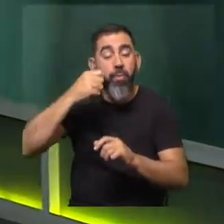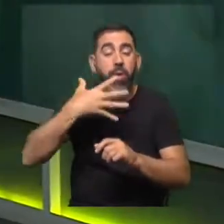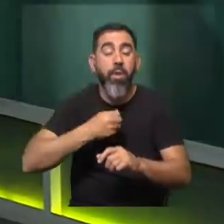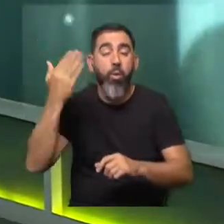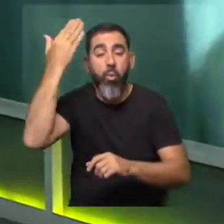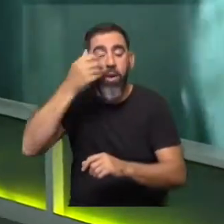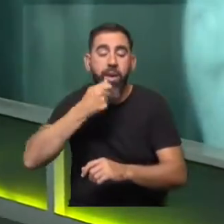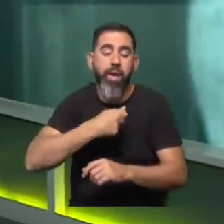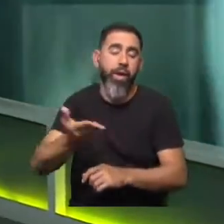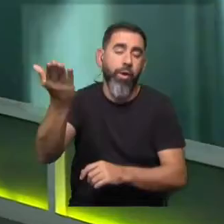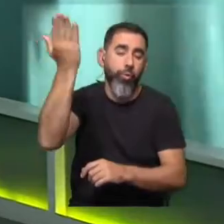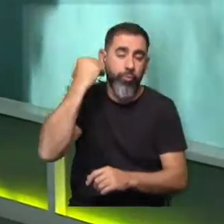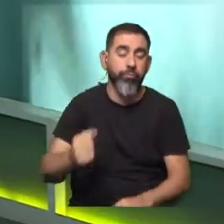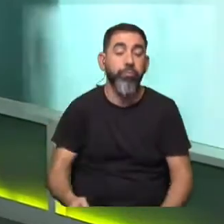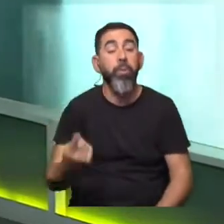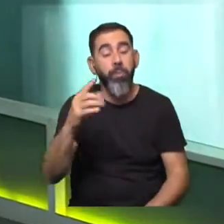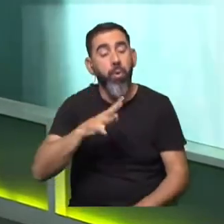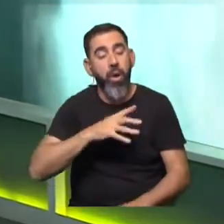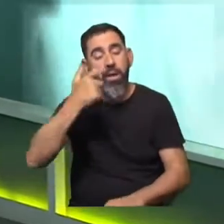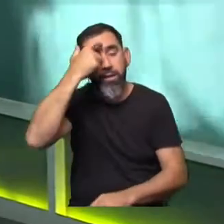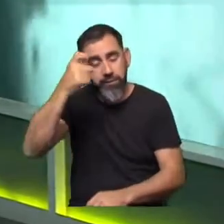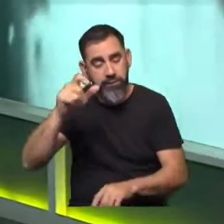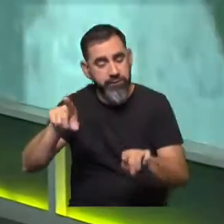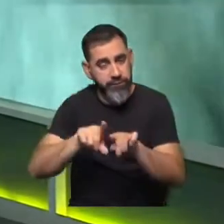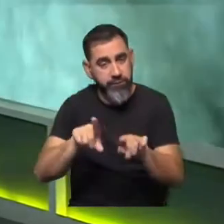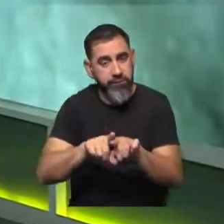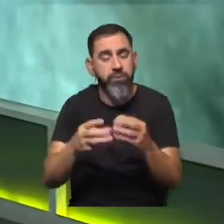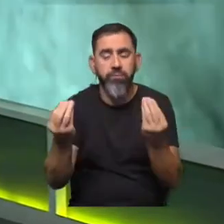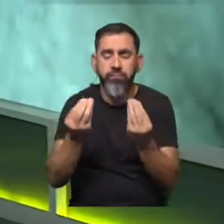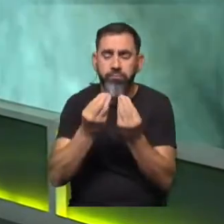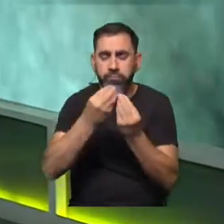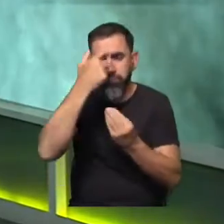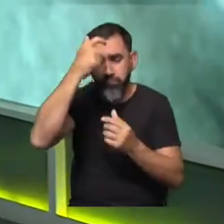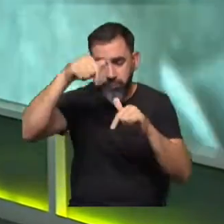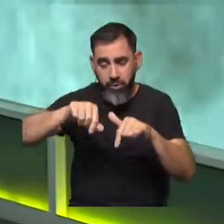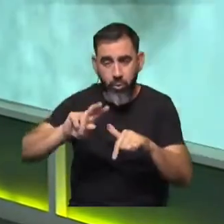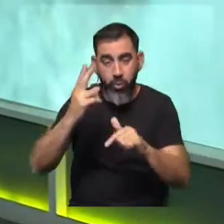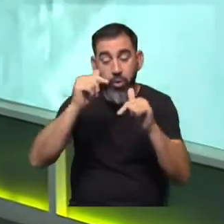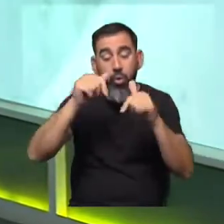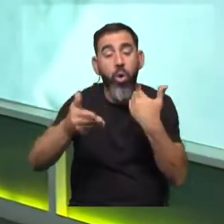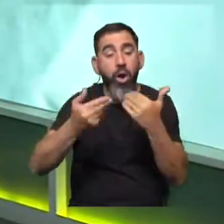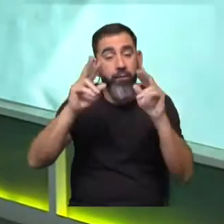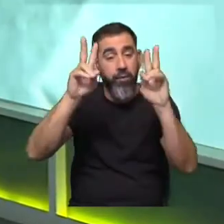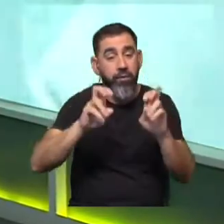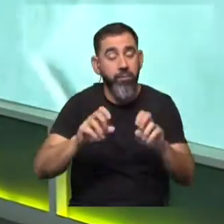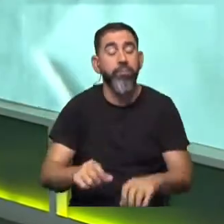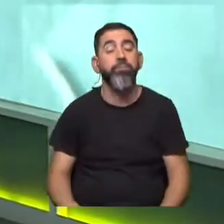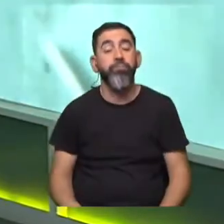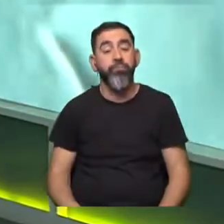negro. Pero hay ciencia a pesar de los pesares, hay mucha ciencia en Uruguay. Y hoy vamos a hablar de eso como cada